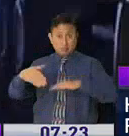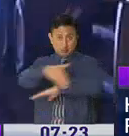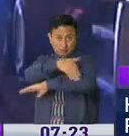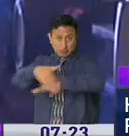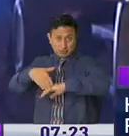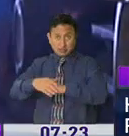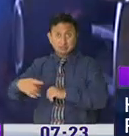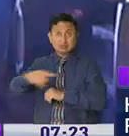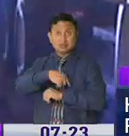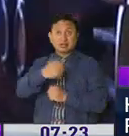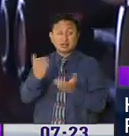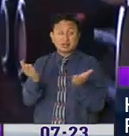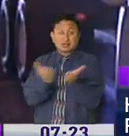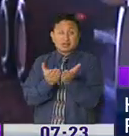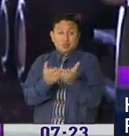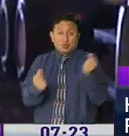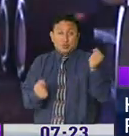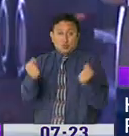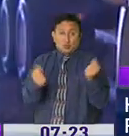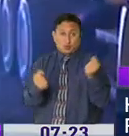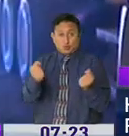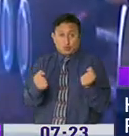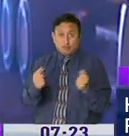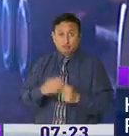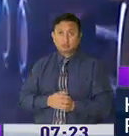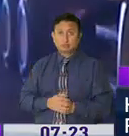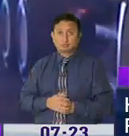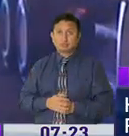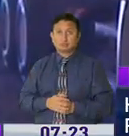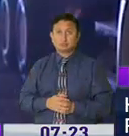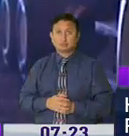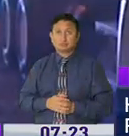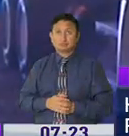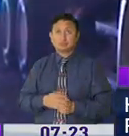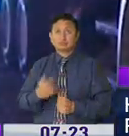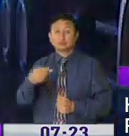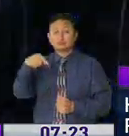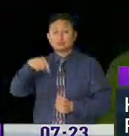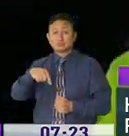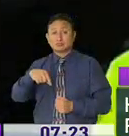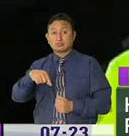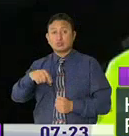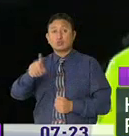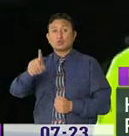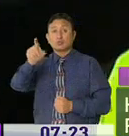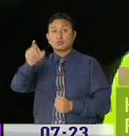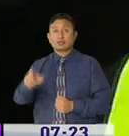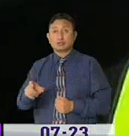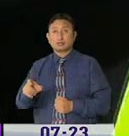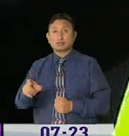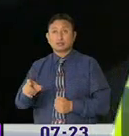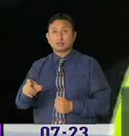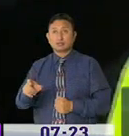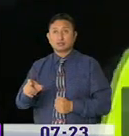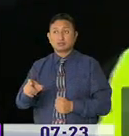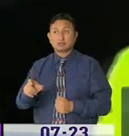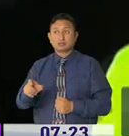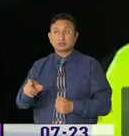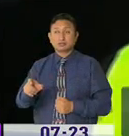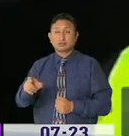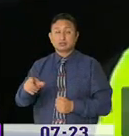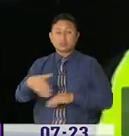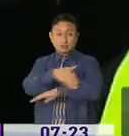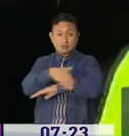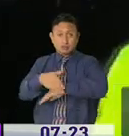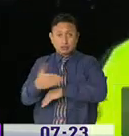pesado recolector de basura. Al momento tenemos un atropello con una persona indigente al momento, parece.